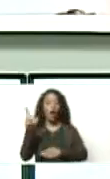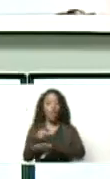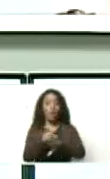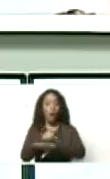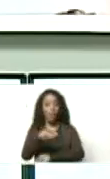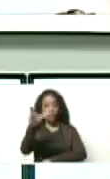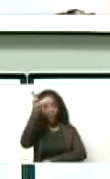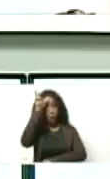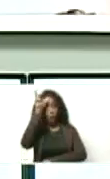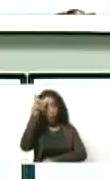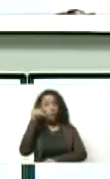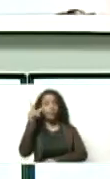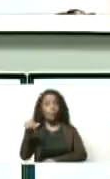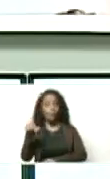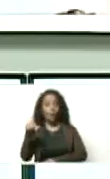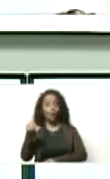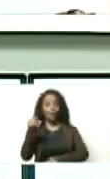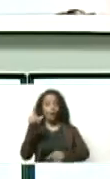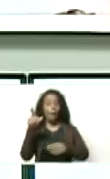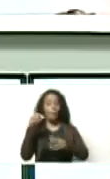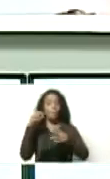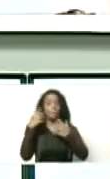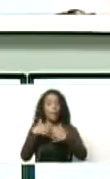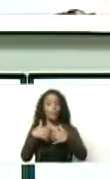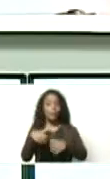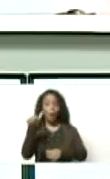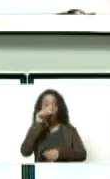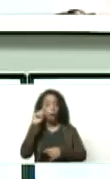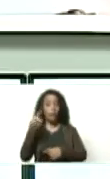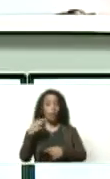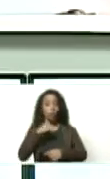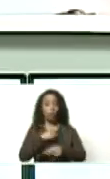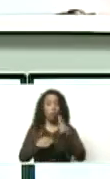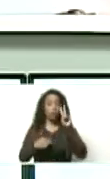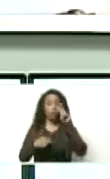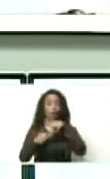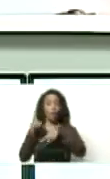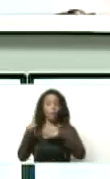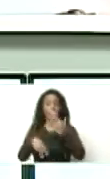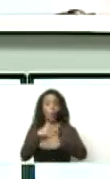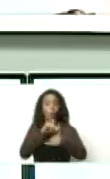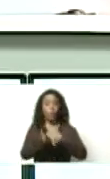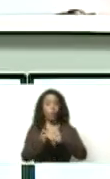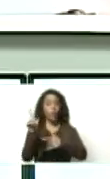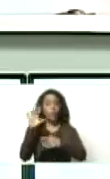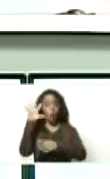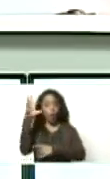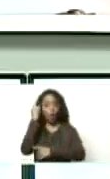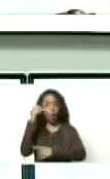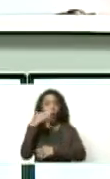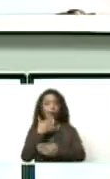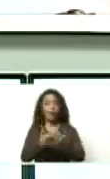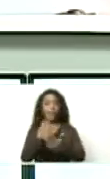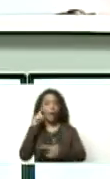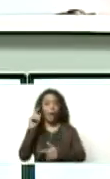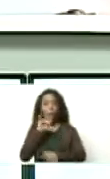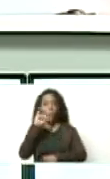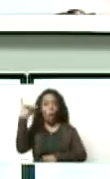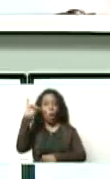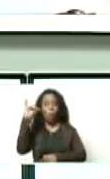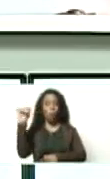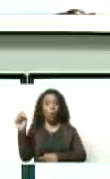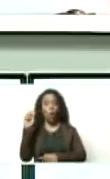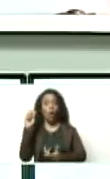Atención, Hidrofalcón. Vamos a estar con los ojos puestos ahí, en este proyecto que se ha logrado gracias a la denuncia por